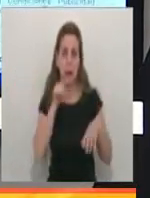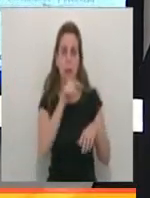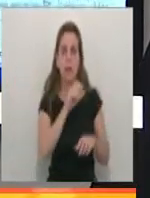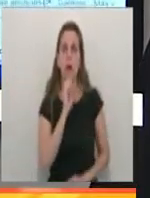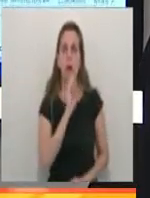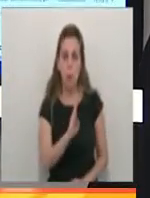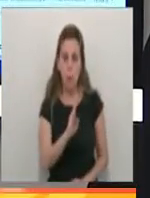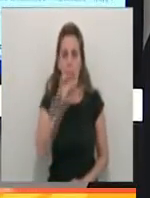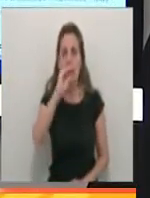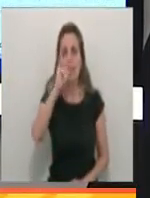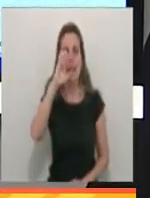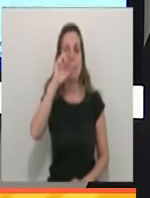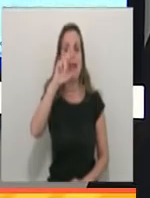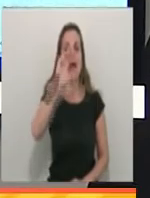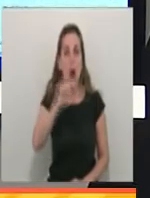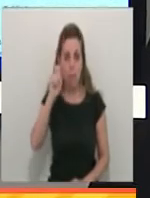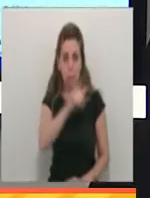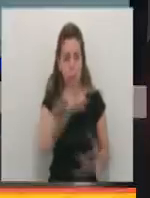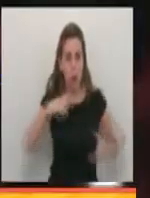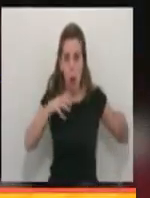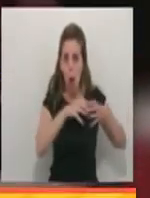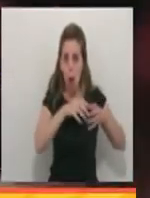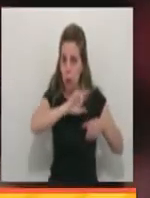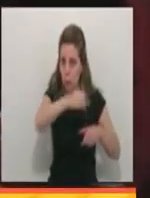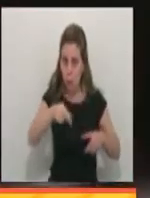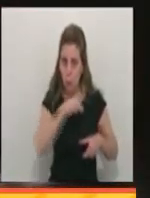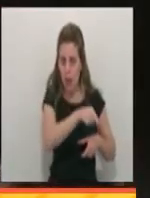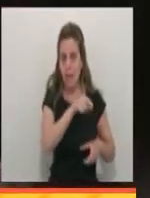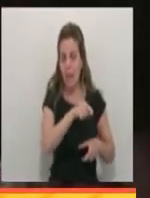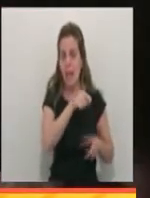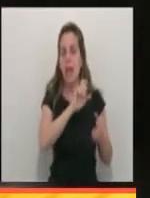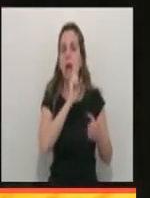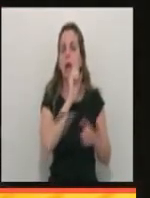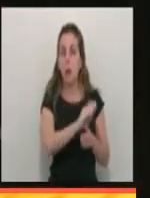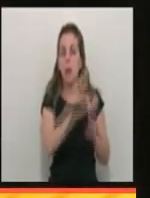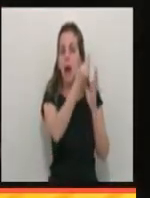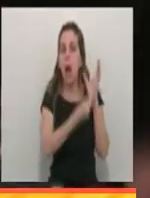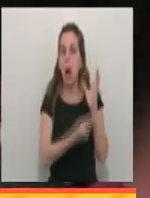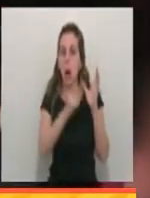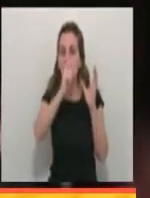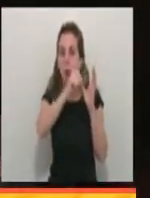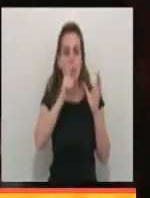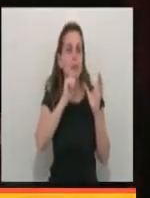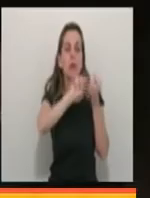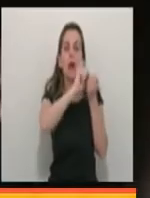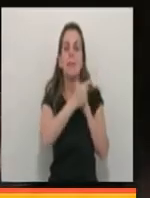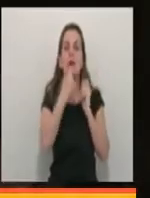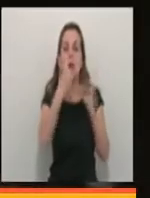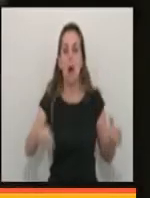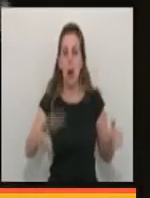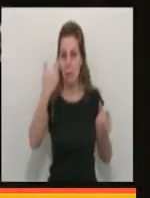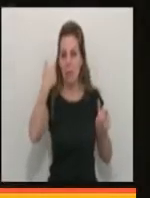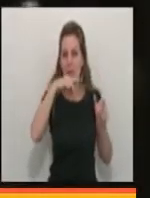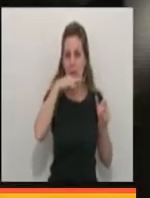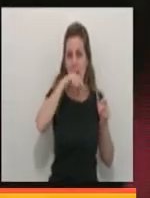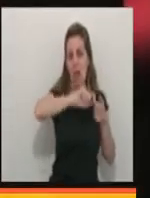van a esperar información oficial para emitir un nuevo comunicado y que además dicen que Dios esté con nuestros atletas, dirigentes, periodistas y demás